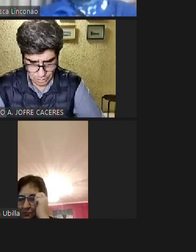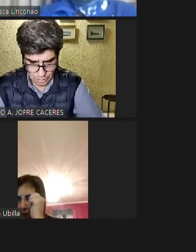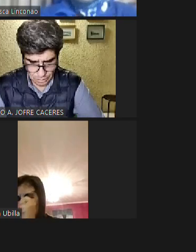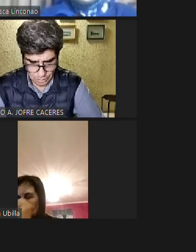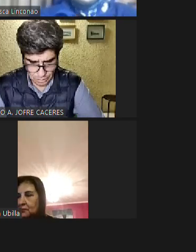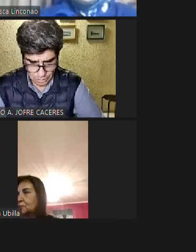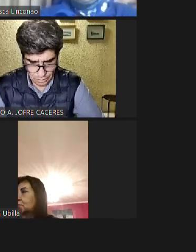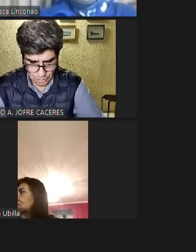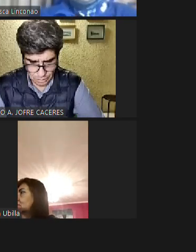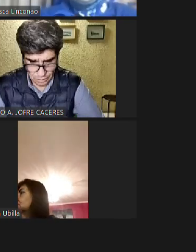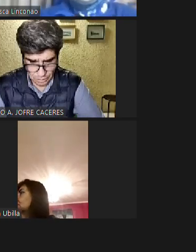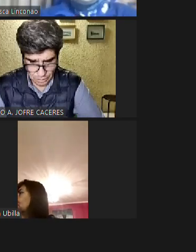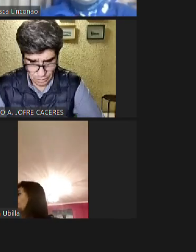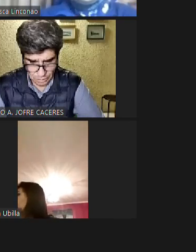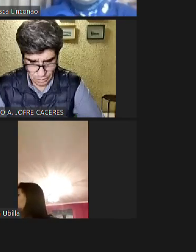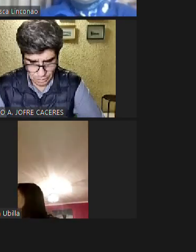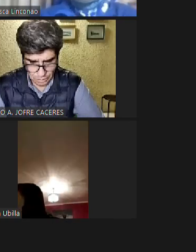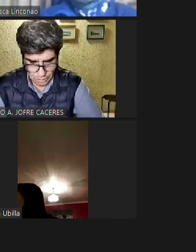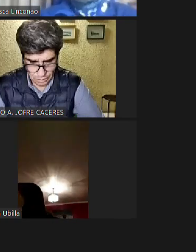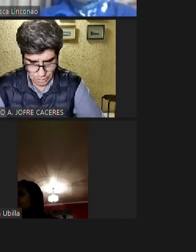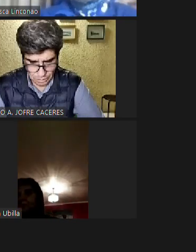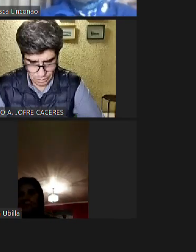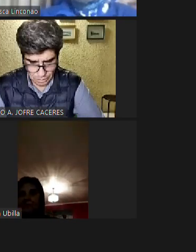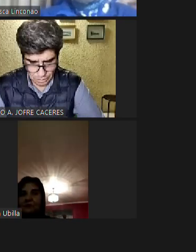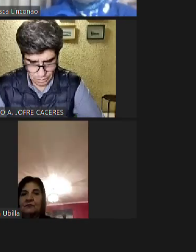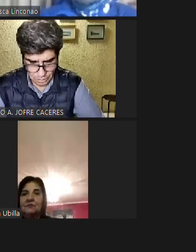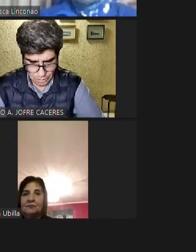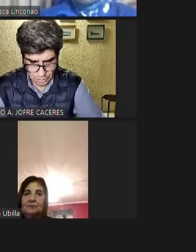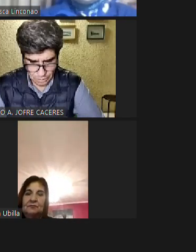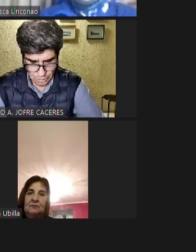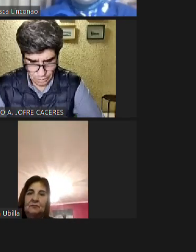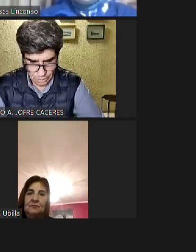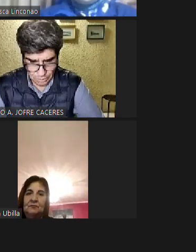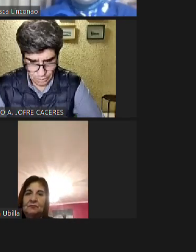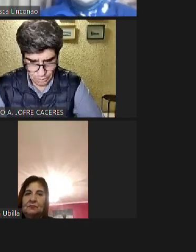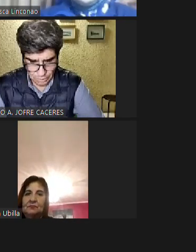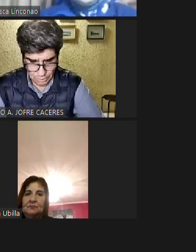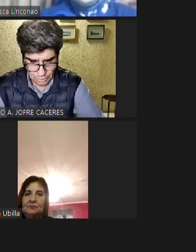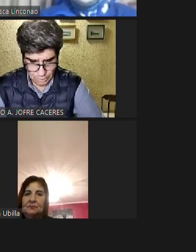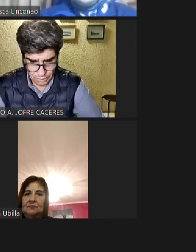Convencional Loreto Vidal. Rechazo, señor secretario.